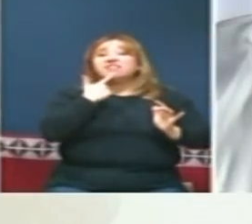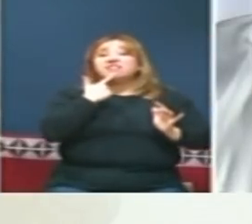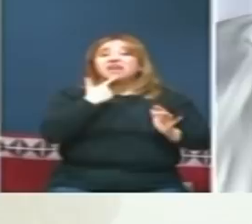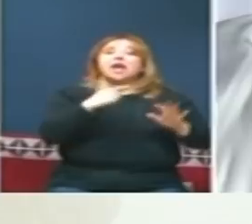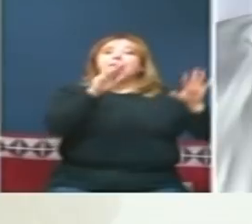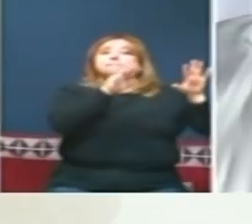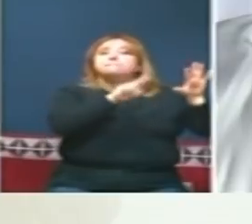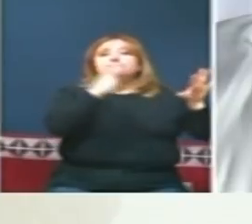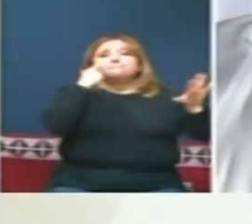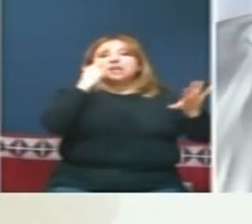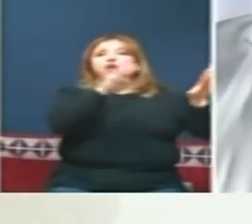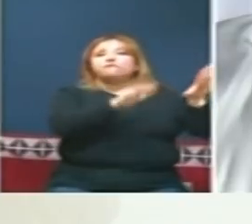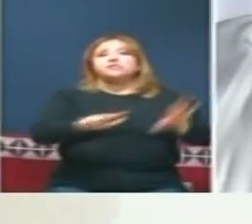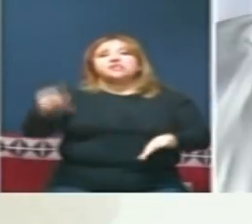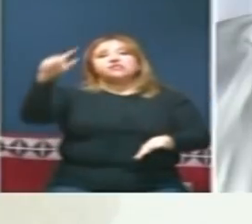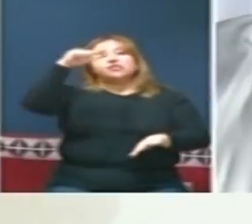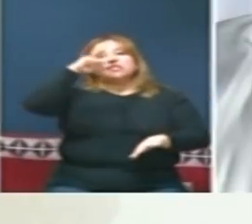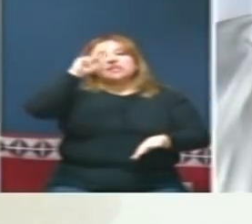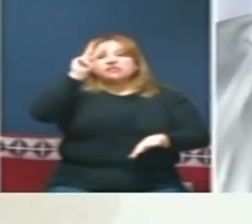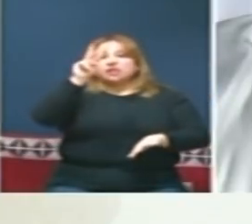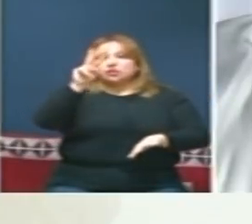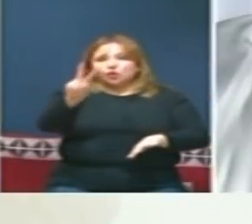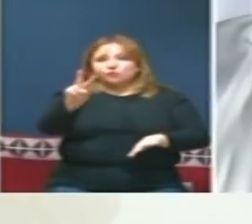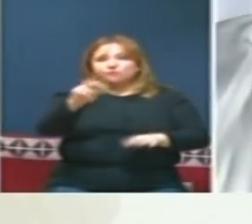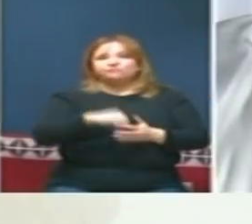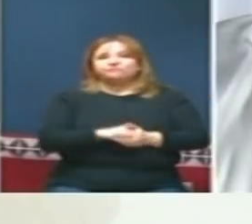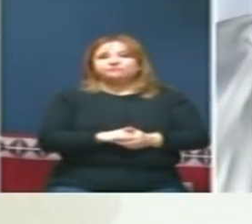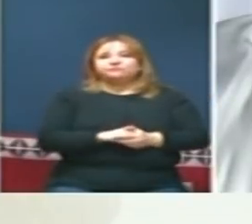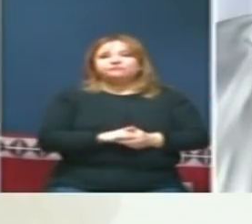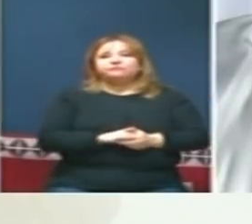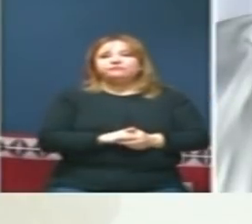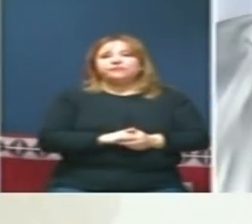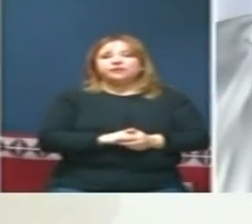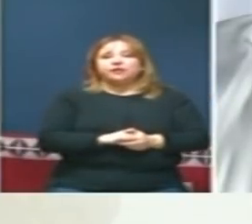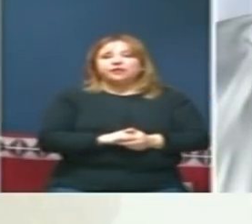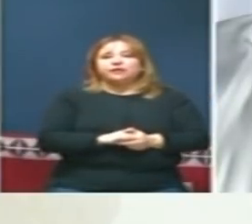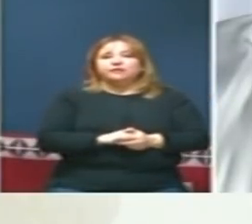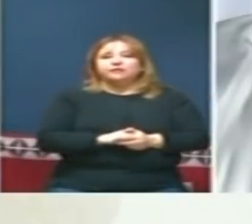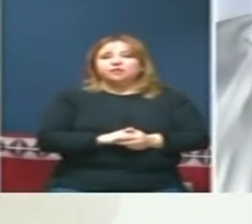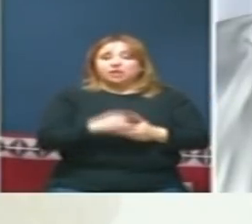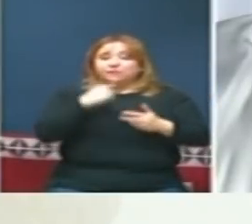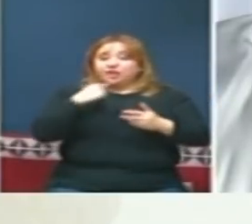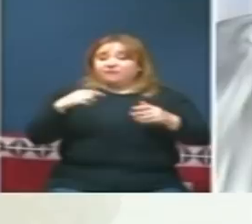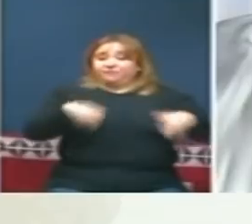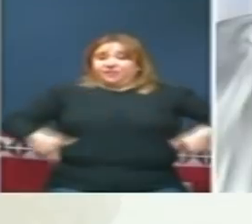diciembre de 1972 le fue conferido el presbiterado por manos de Monseñor Angelelli.